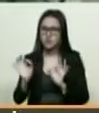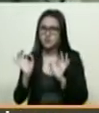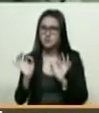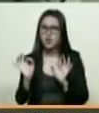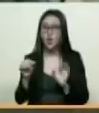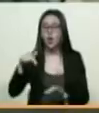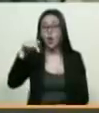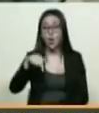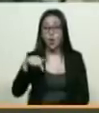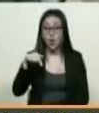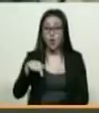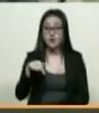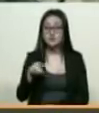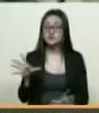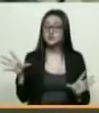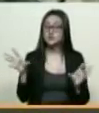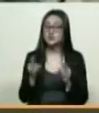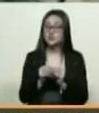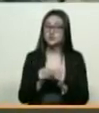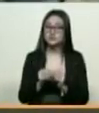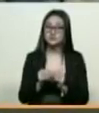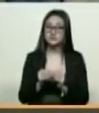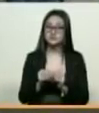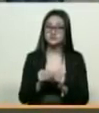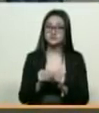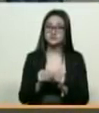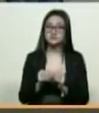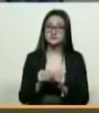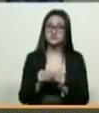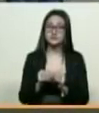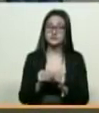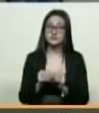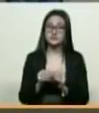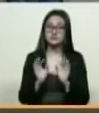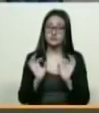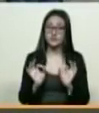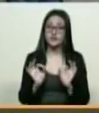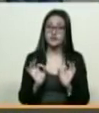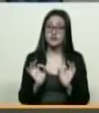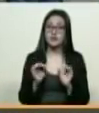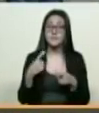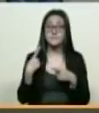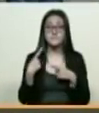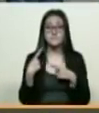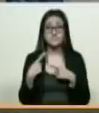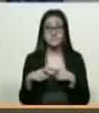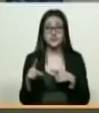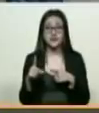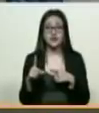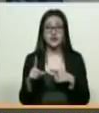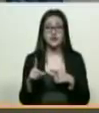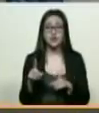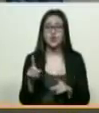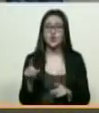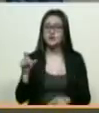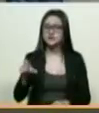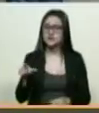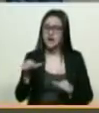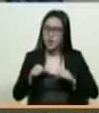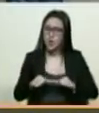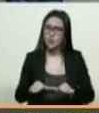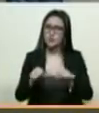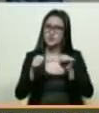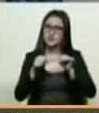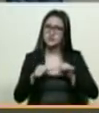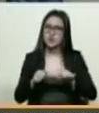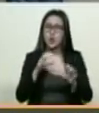día de hoy de manera conclusiva, pero que esto requiere de una continuidad en